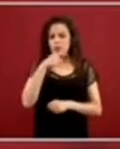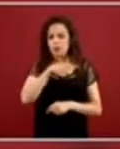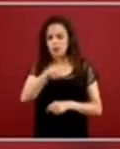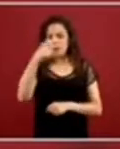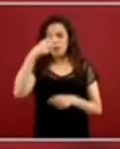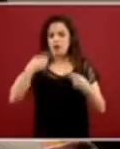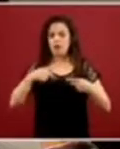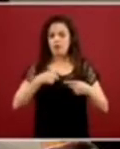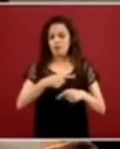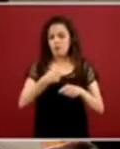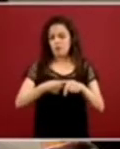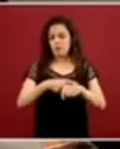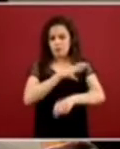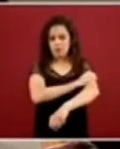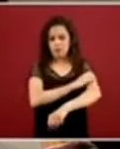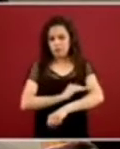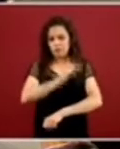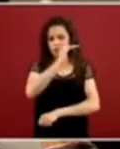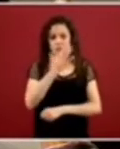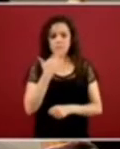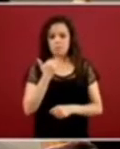antihipertensivo.